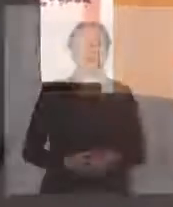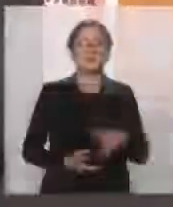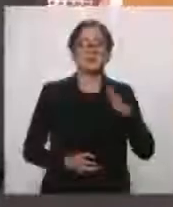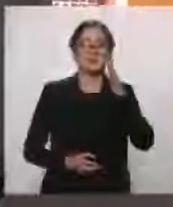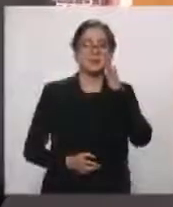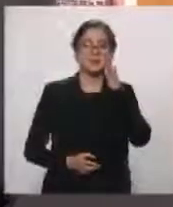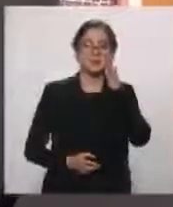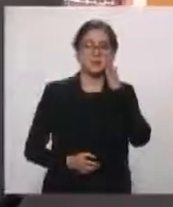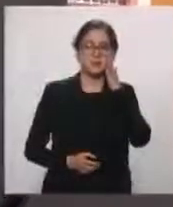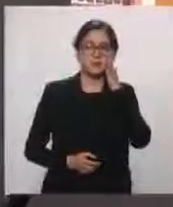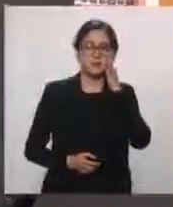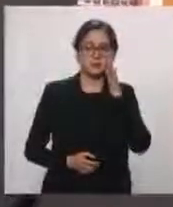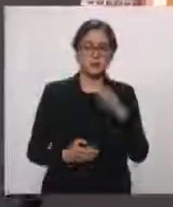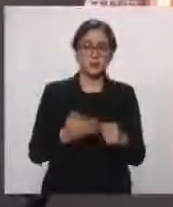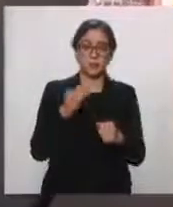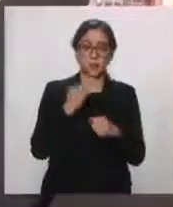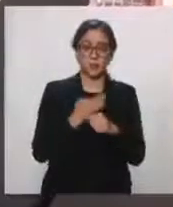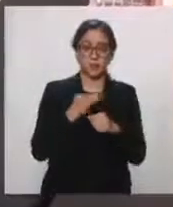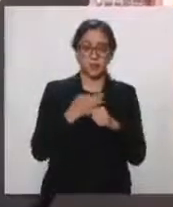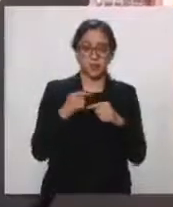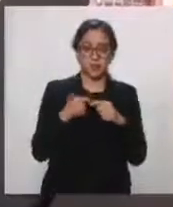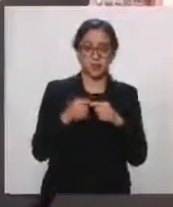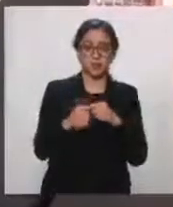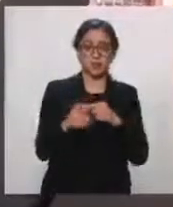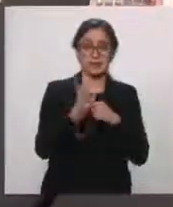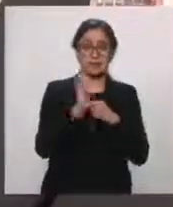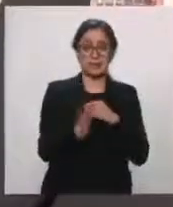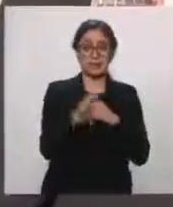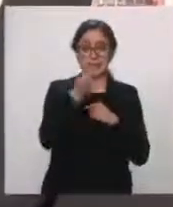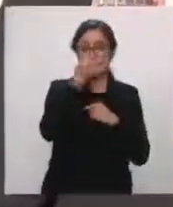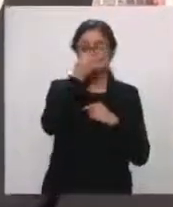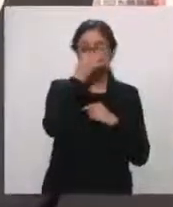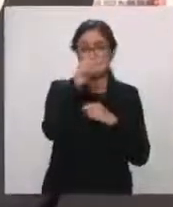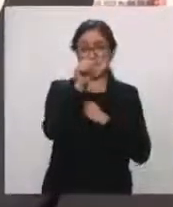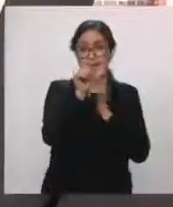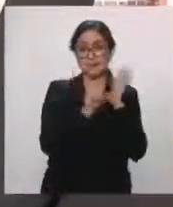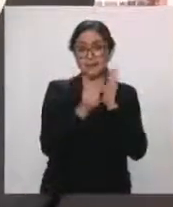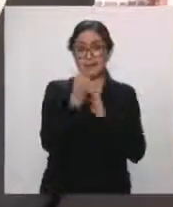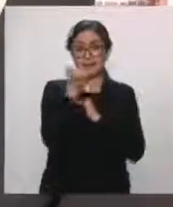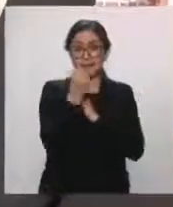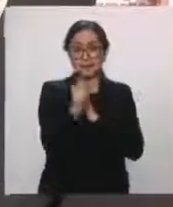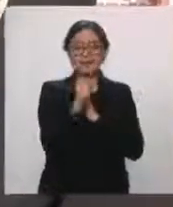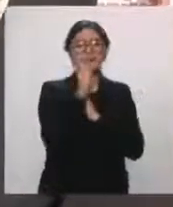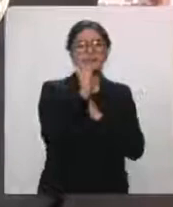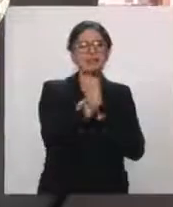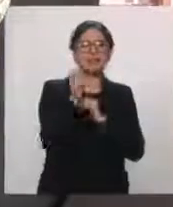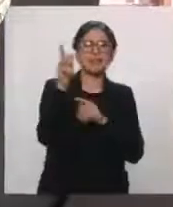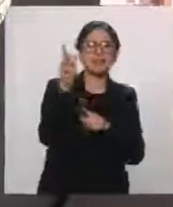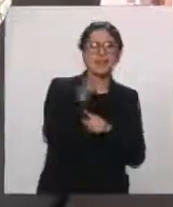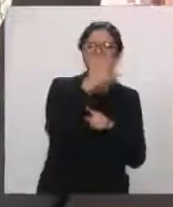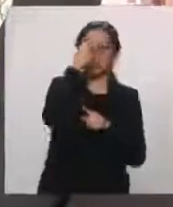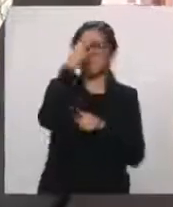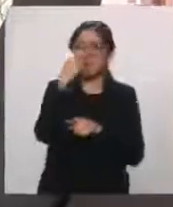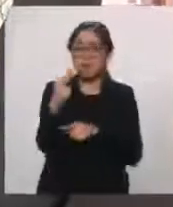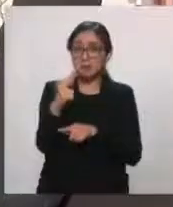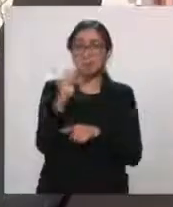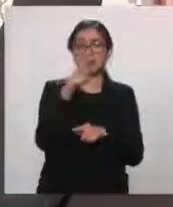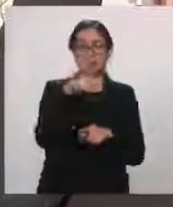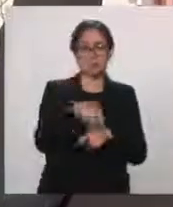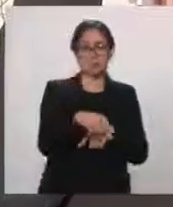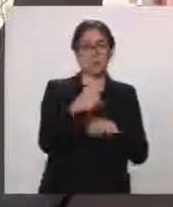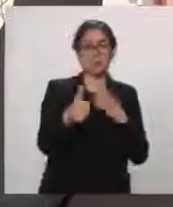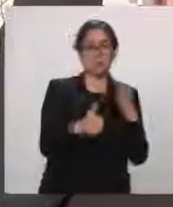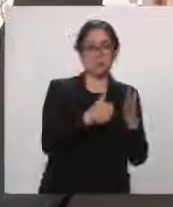Y bueno, pues ya nos estamos encaminando hacia el mes de septiembre, el mes patrio, y aquí en el centro de la ciudad y en muchas partes de la ciudad también y de